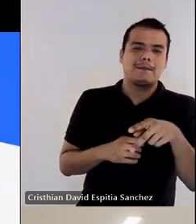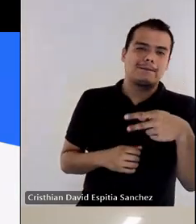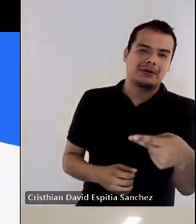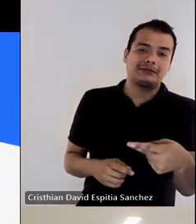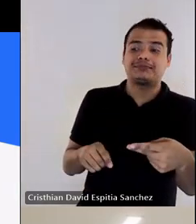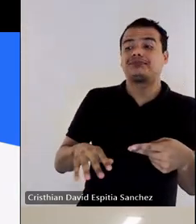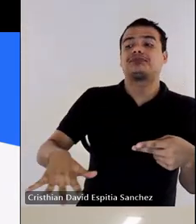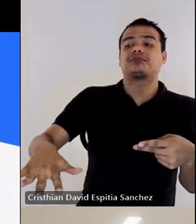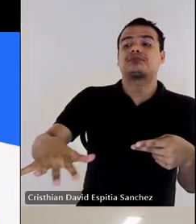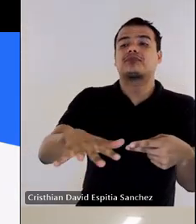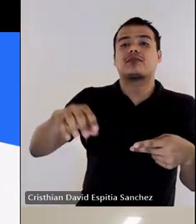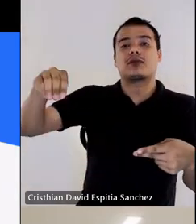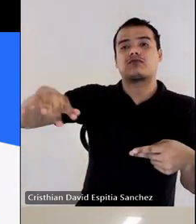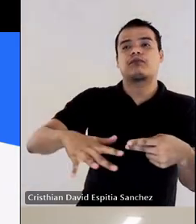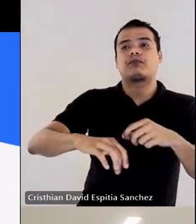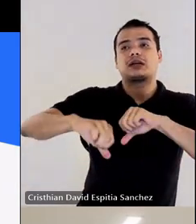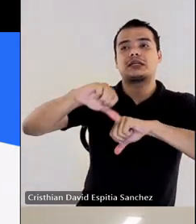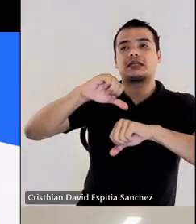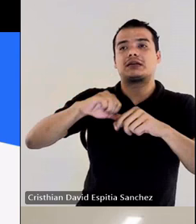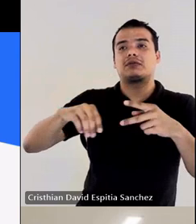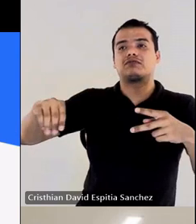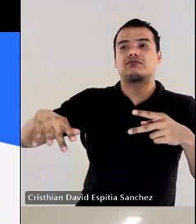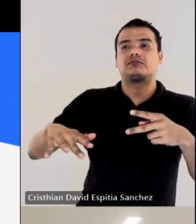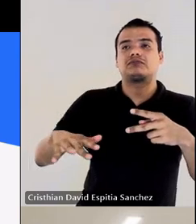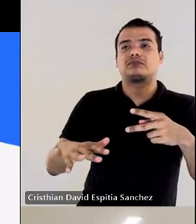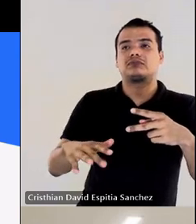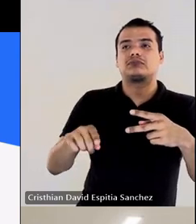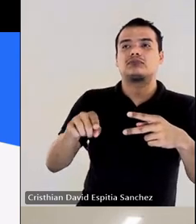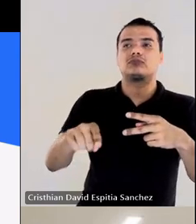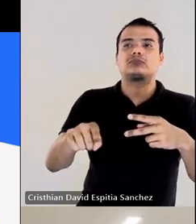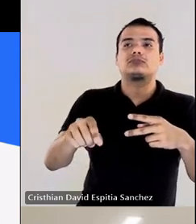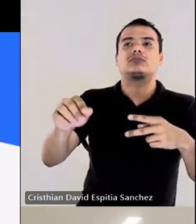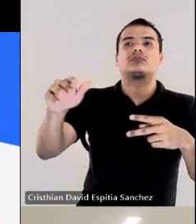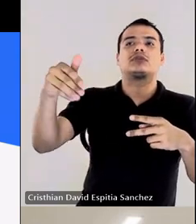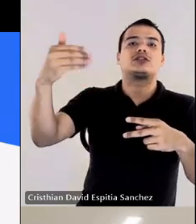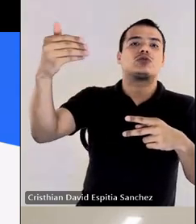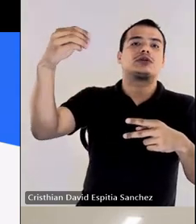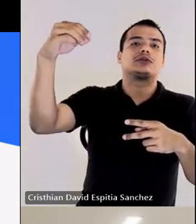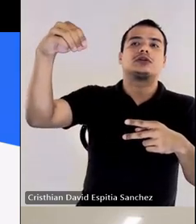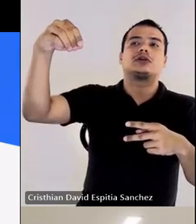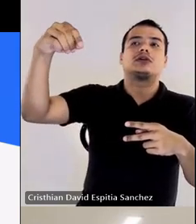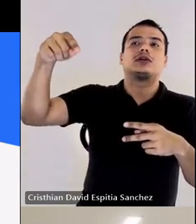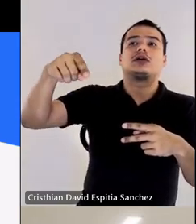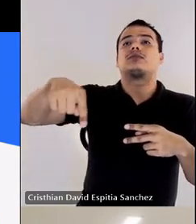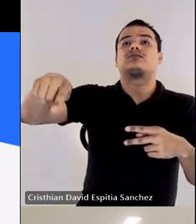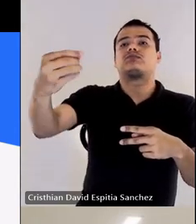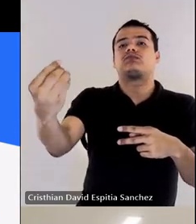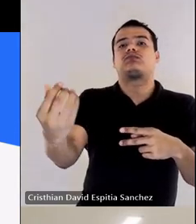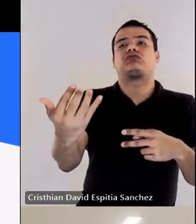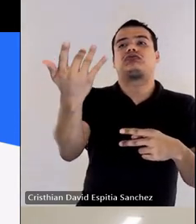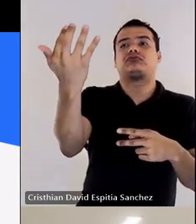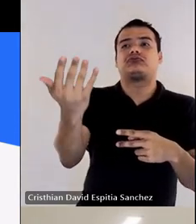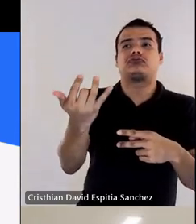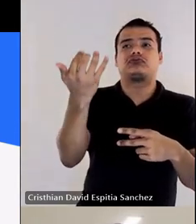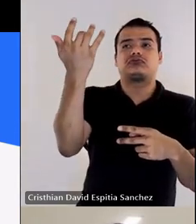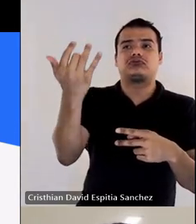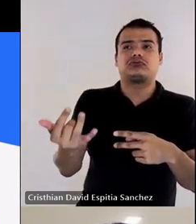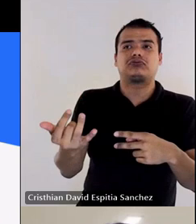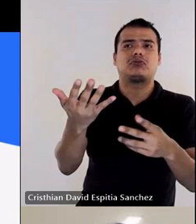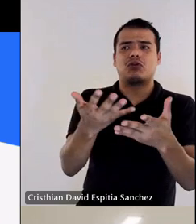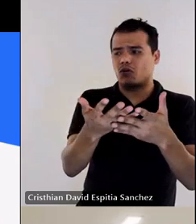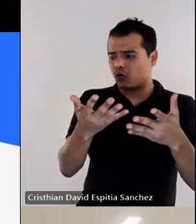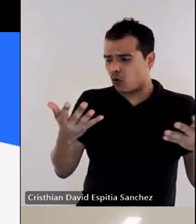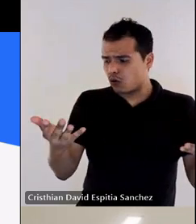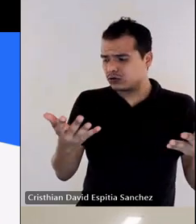líneas eléctricas, estamos cerca de unas máquinas, estamos en una bodega que donde puede empezar a caer elementos superiores. Entonces hay que ver todas